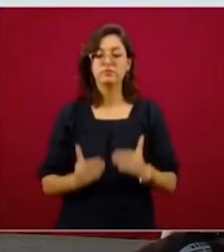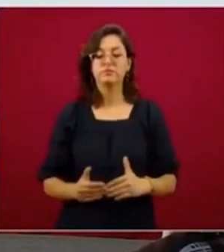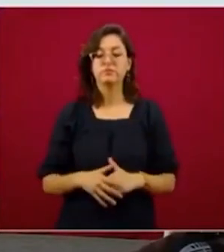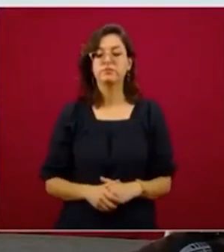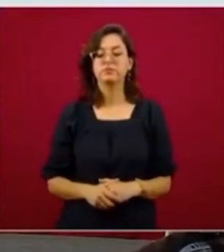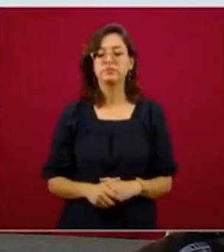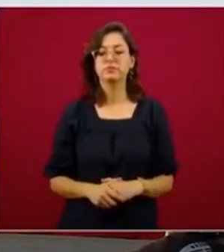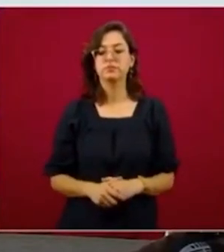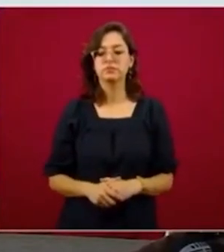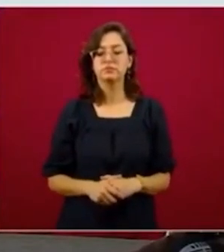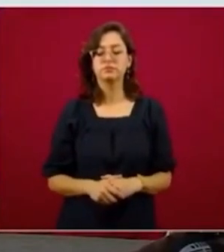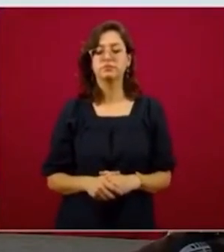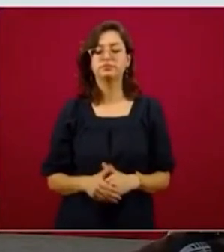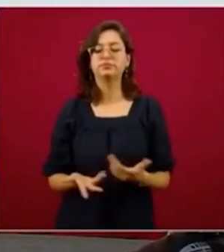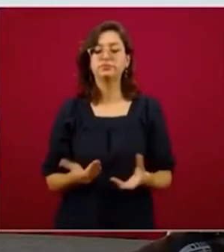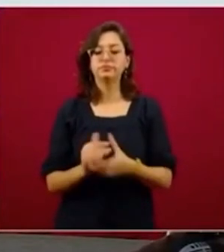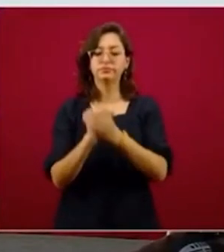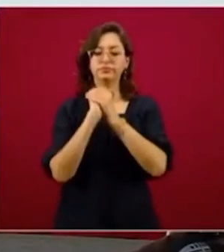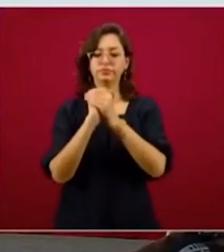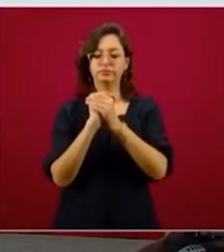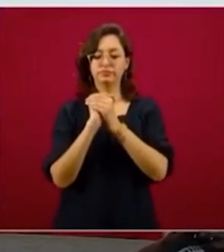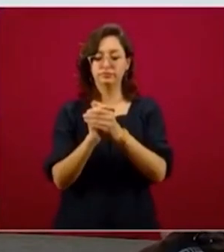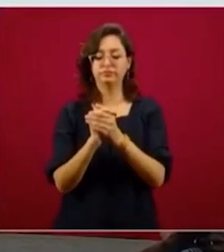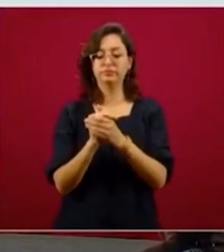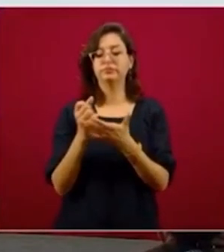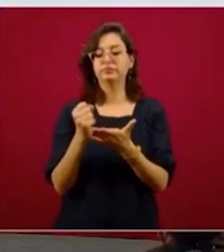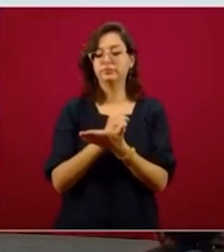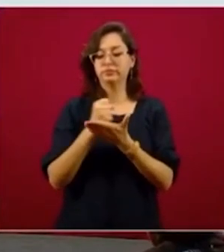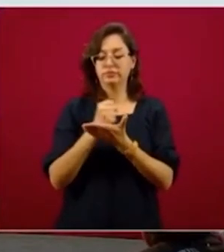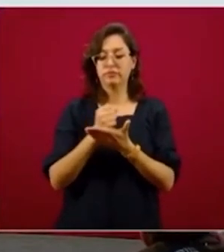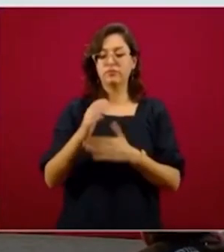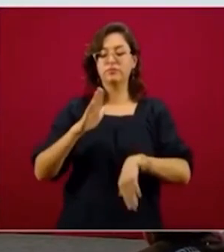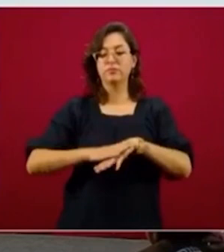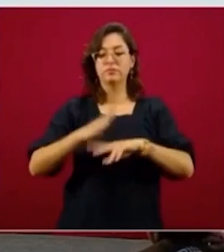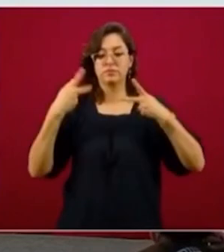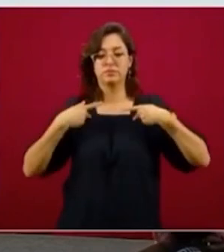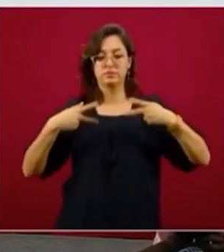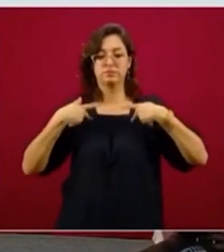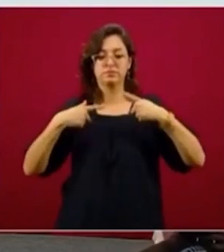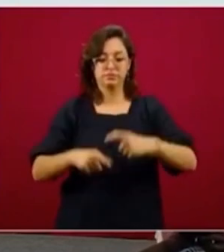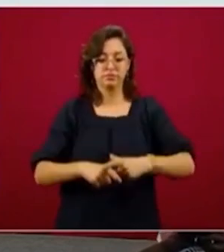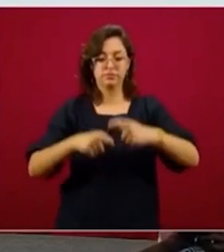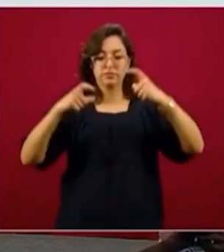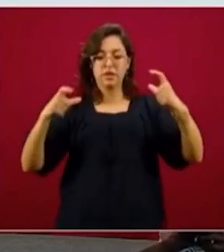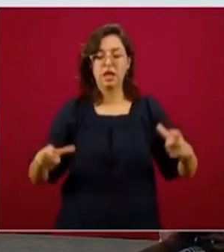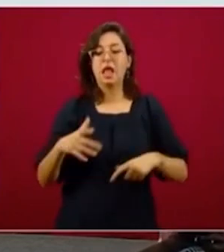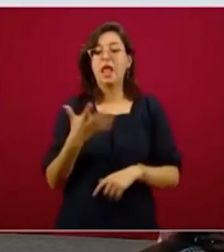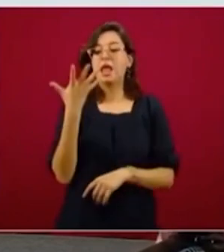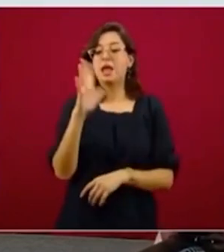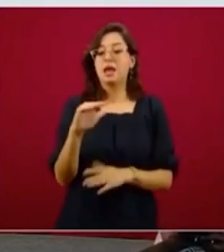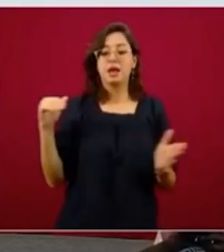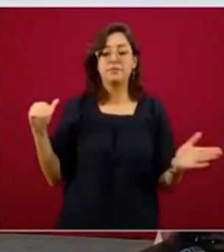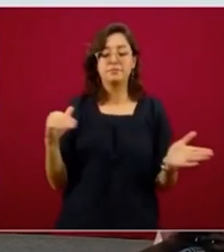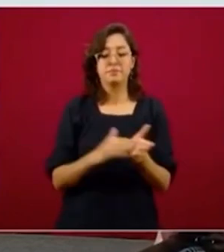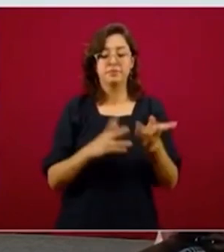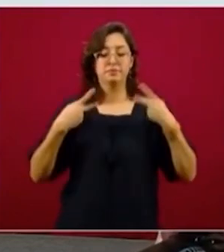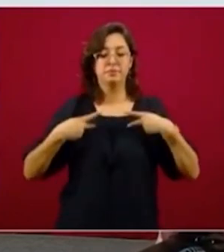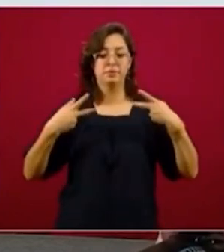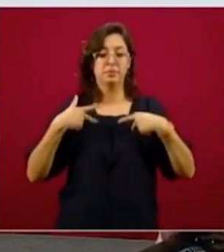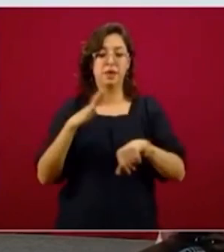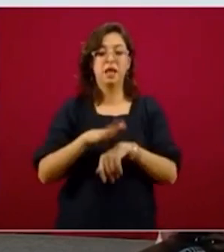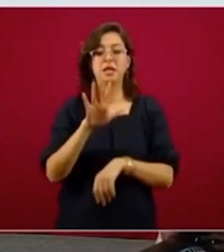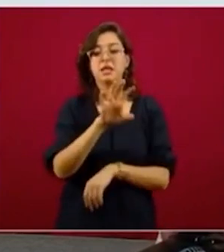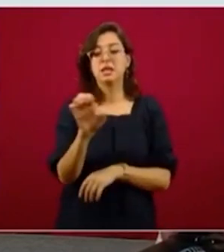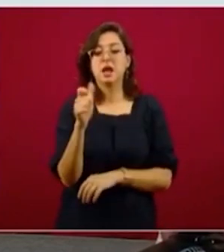En el tercer roteo vamos a aumentar el número de préstamos. Hoy aumentamos 10 mil préstamos más, significan